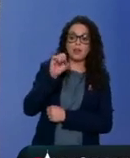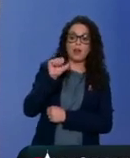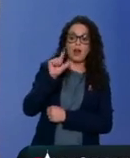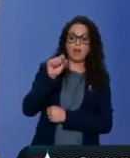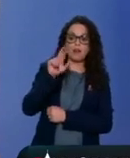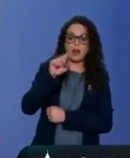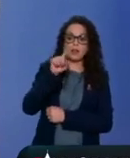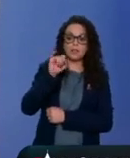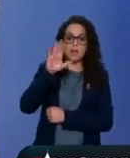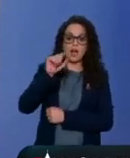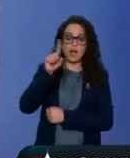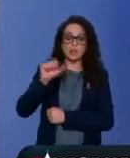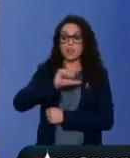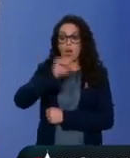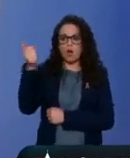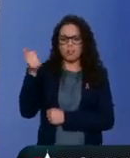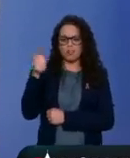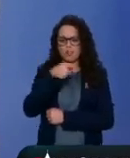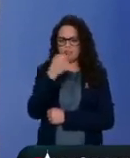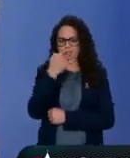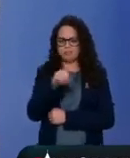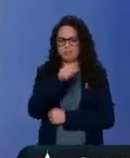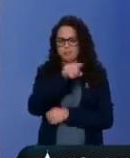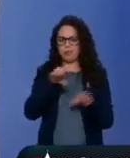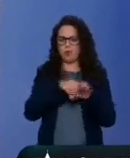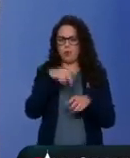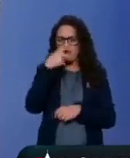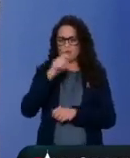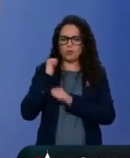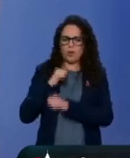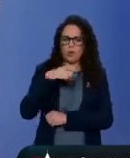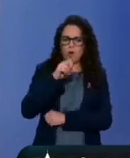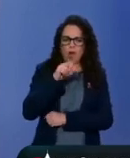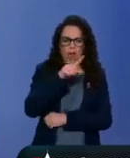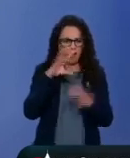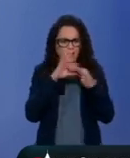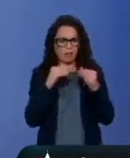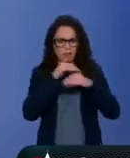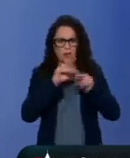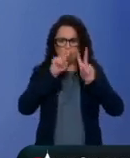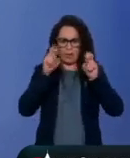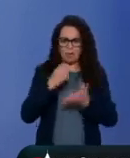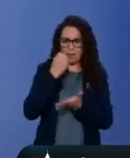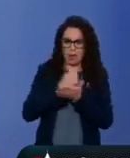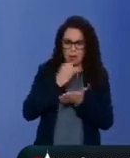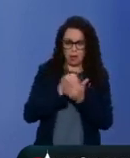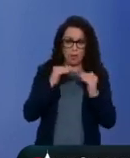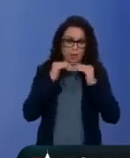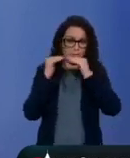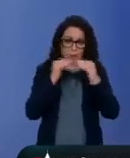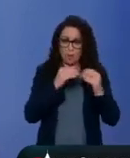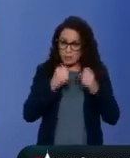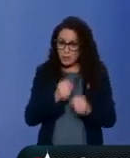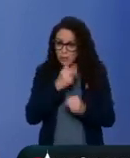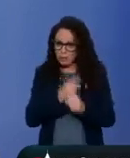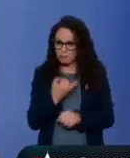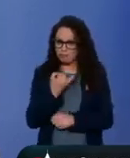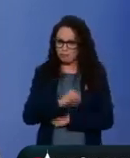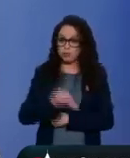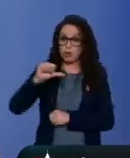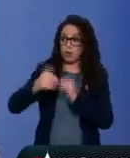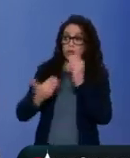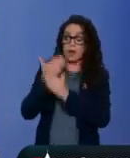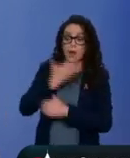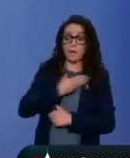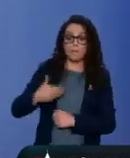Casa. Otros cuestionaron la autoridad moral de estos personajes para dar lecciones de economía, democracia o seguridad. Esta mañana el presidente